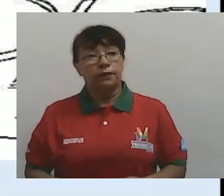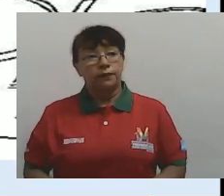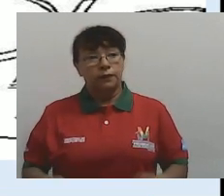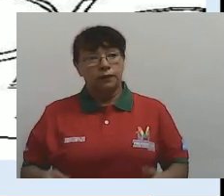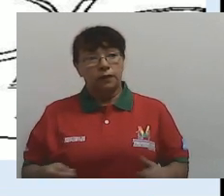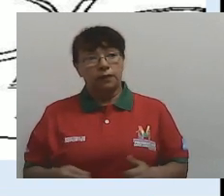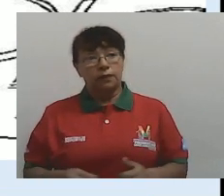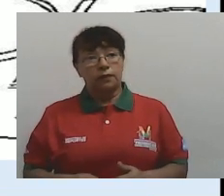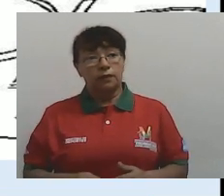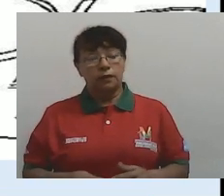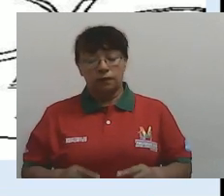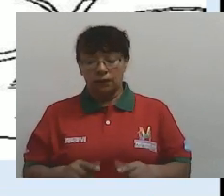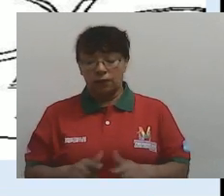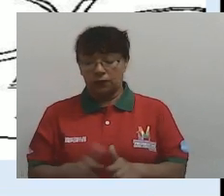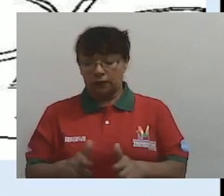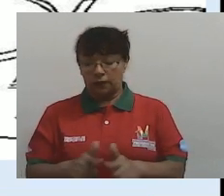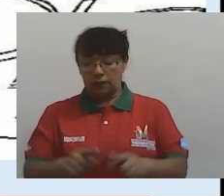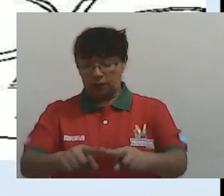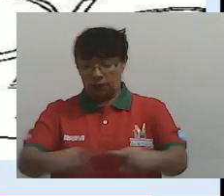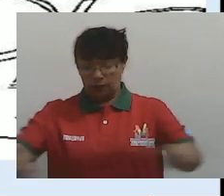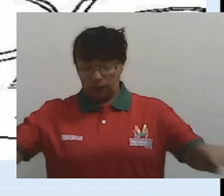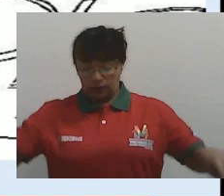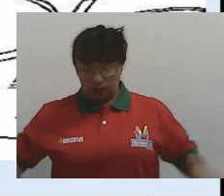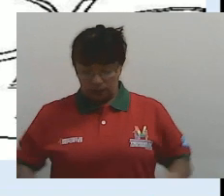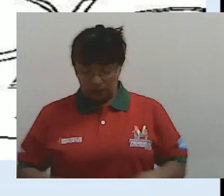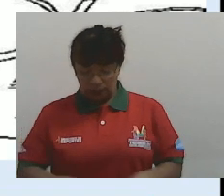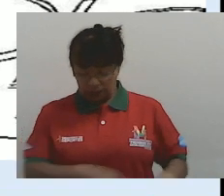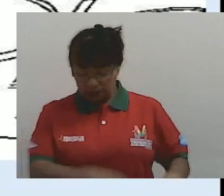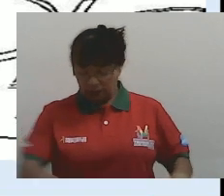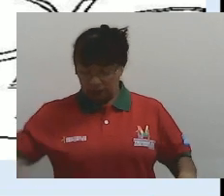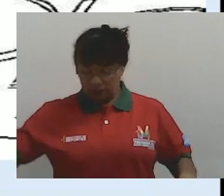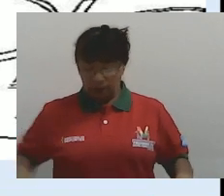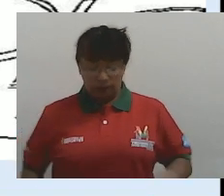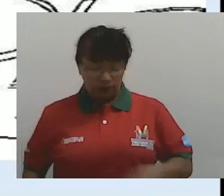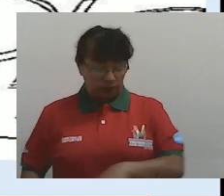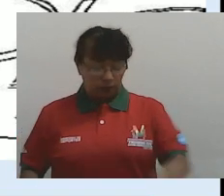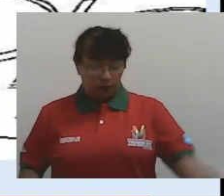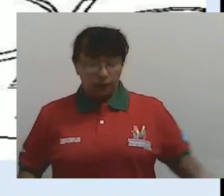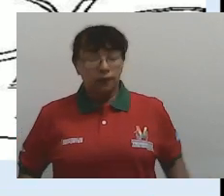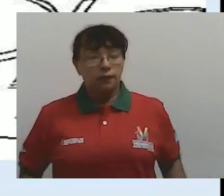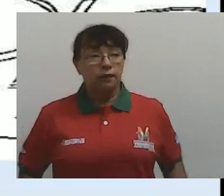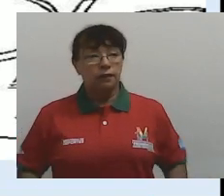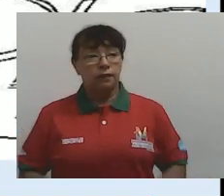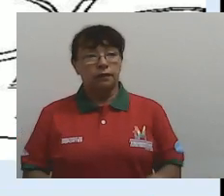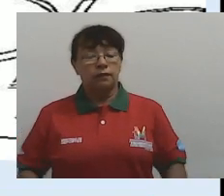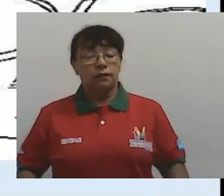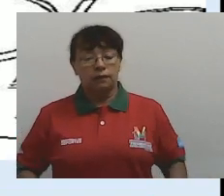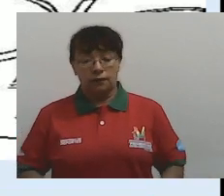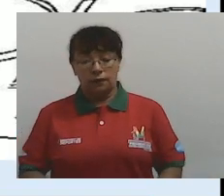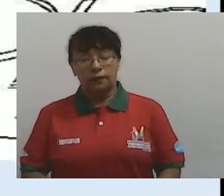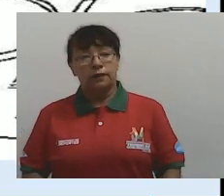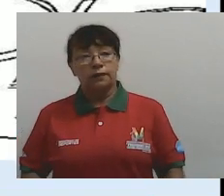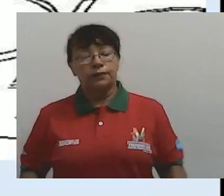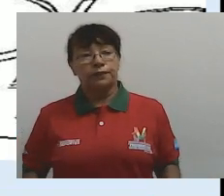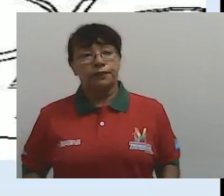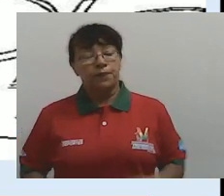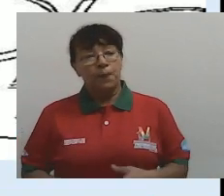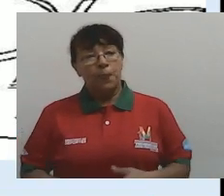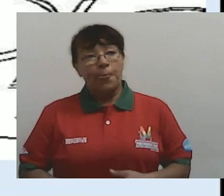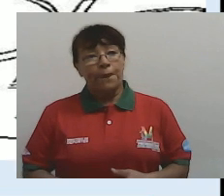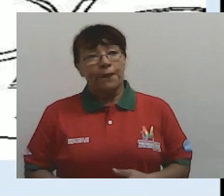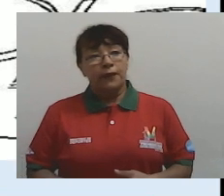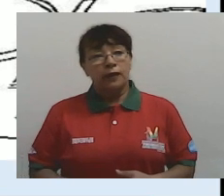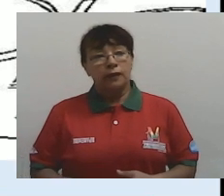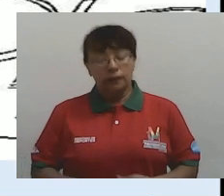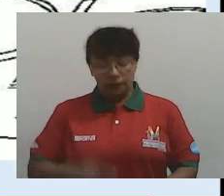ligas, ¿no? Unas separaciones, unas marcas cada determinada distancia. Entonces,